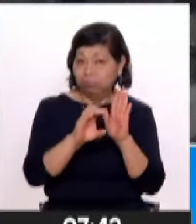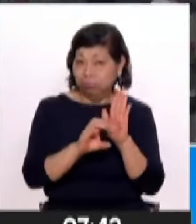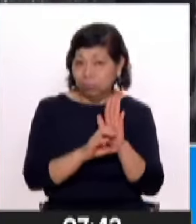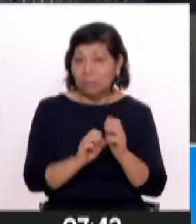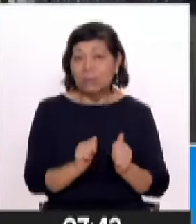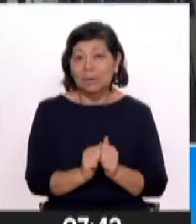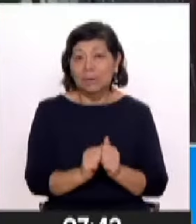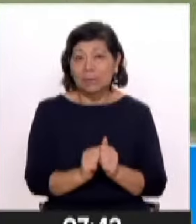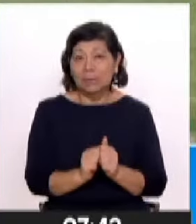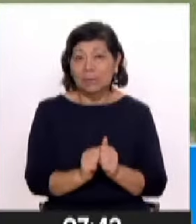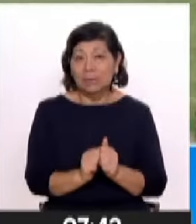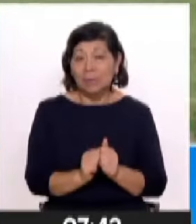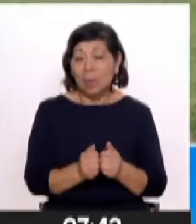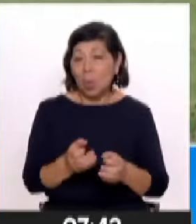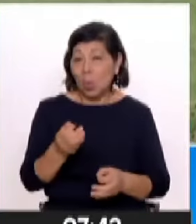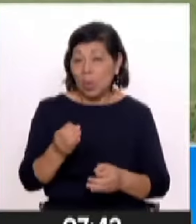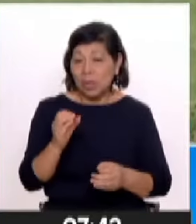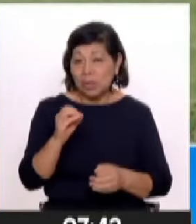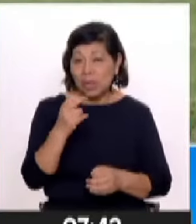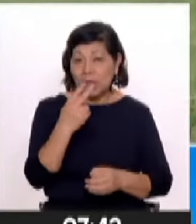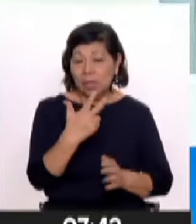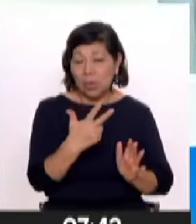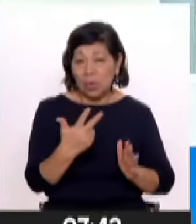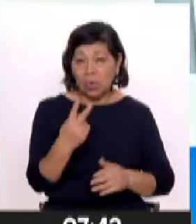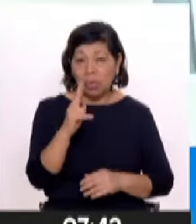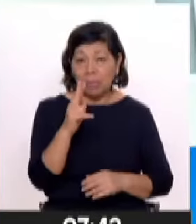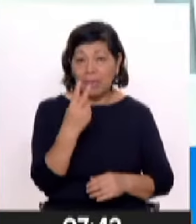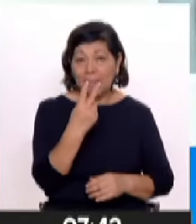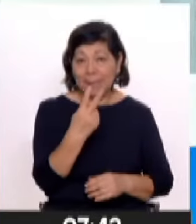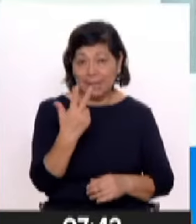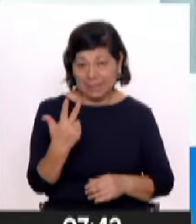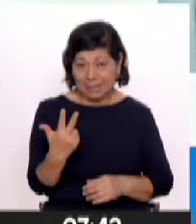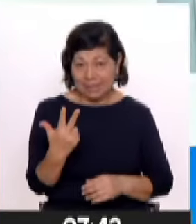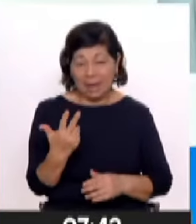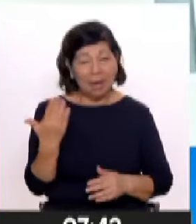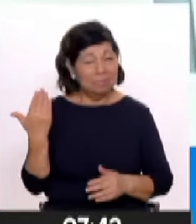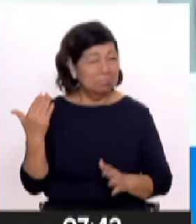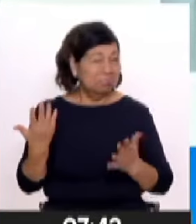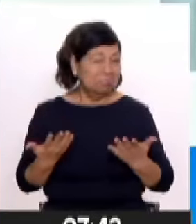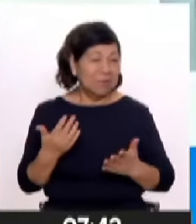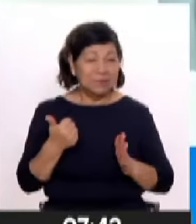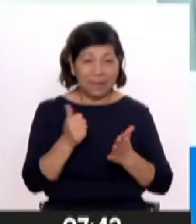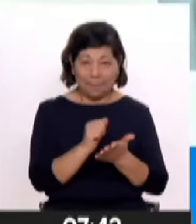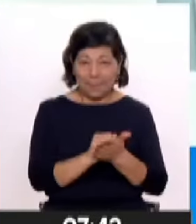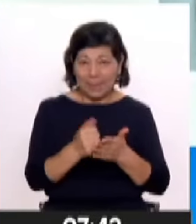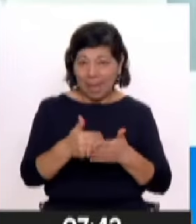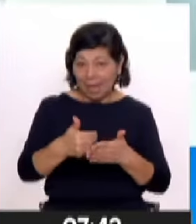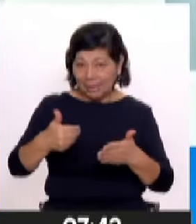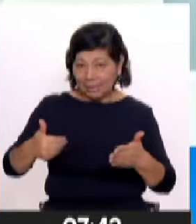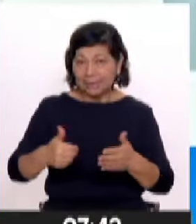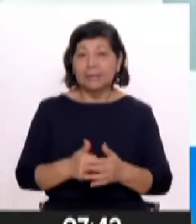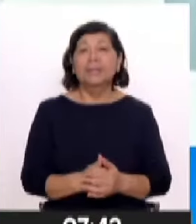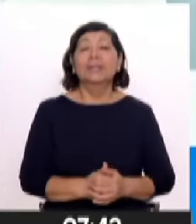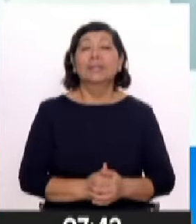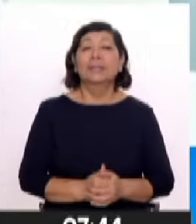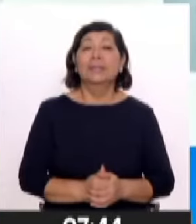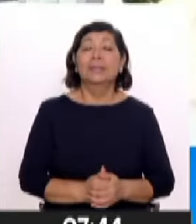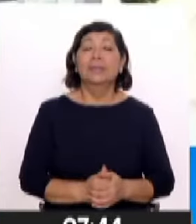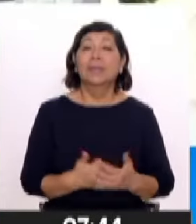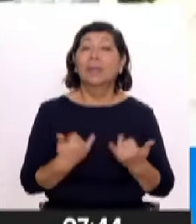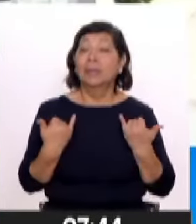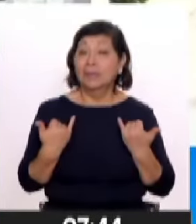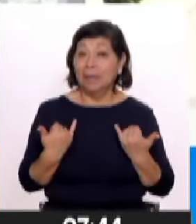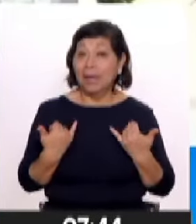constitucionalizados en la sentencia 008-2023 de hace más o menos 6 meses. Con